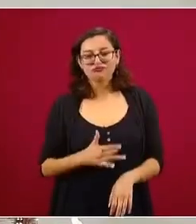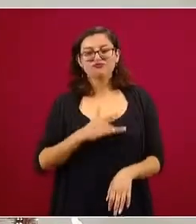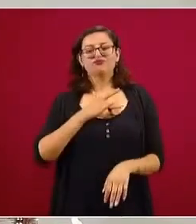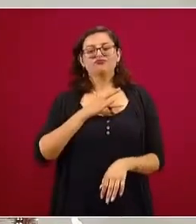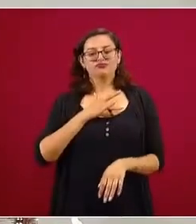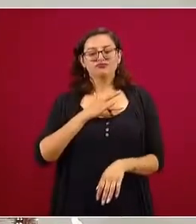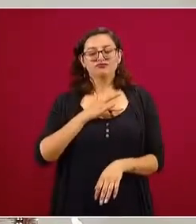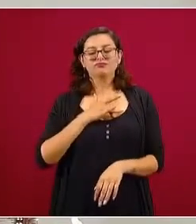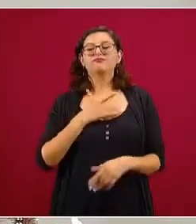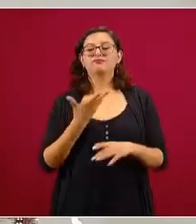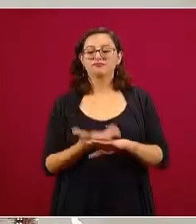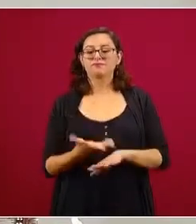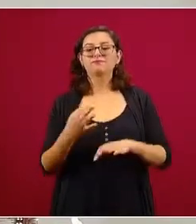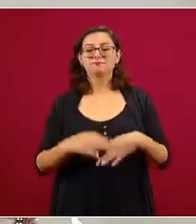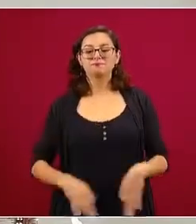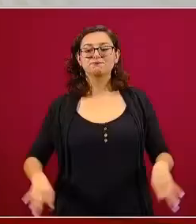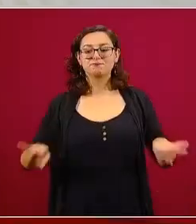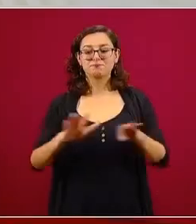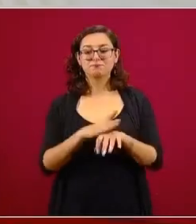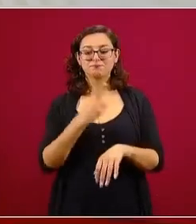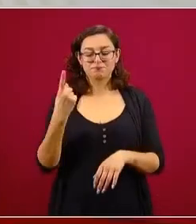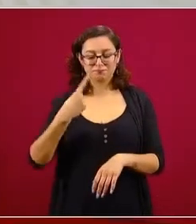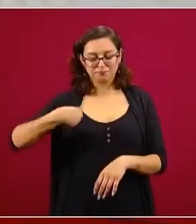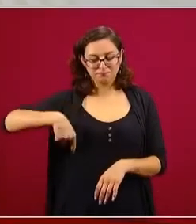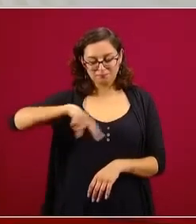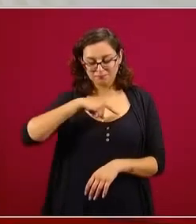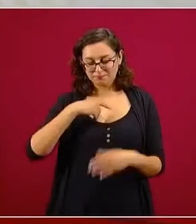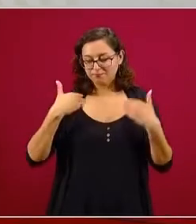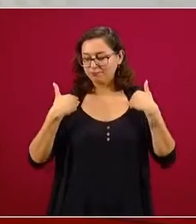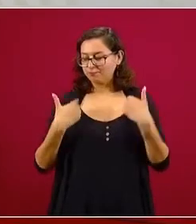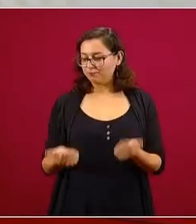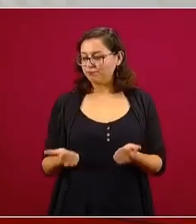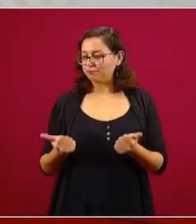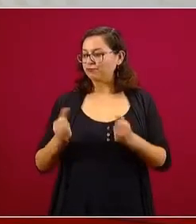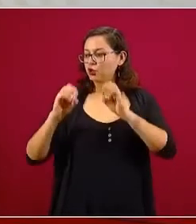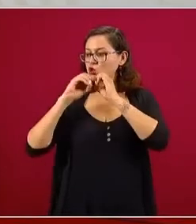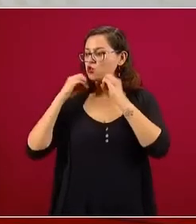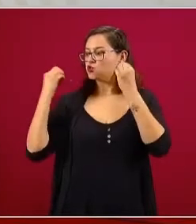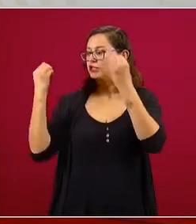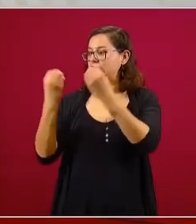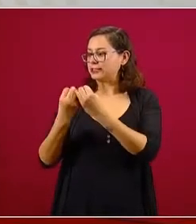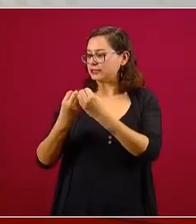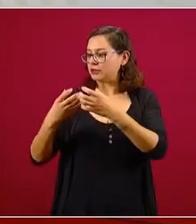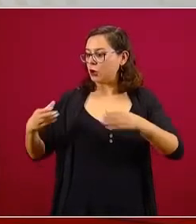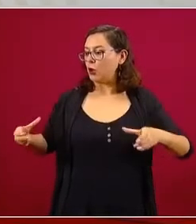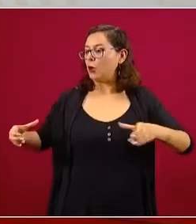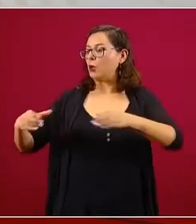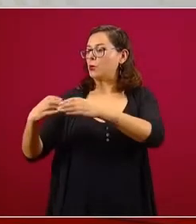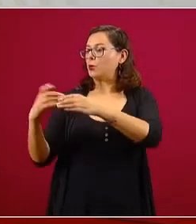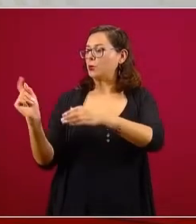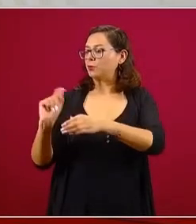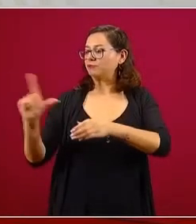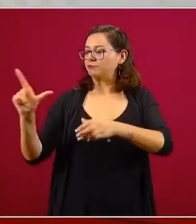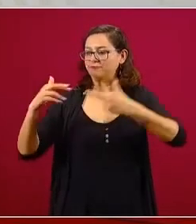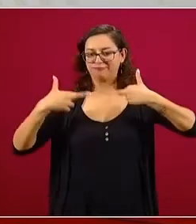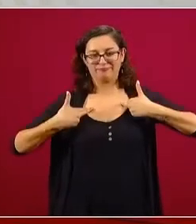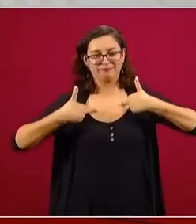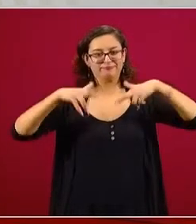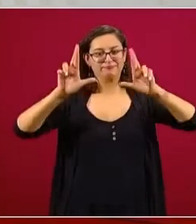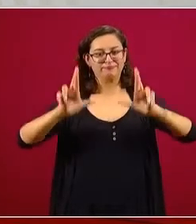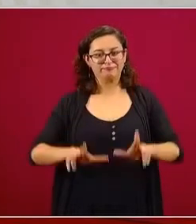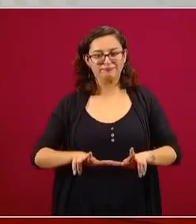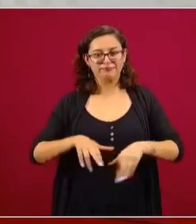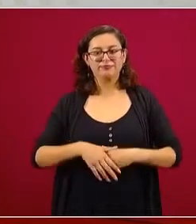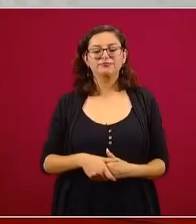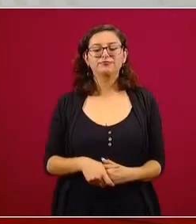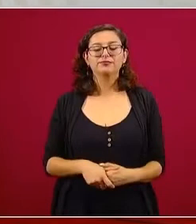es importante porque nos pensamos como una organización representativa a nivel gremial. Ya antes